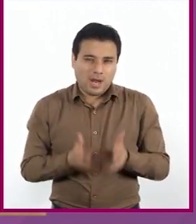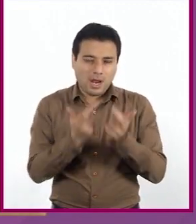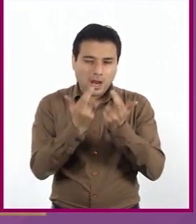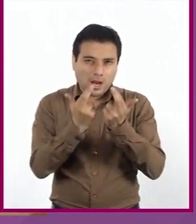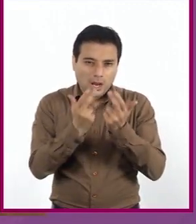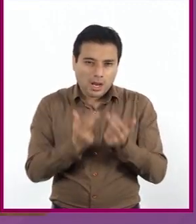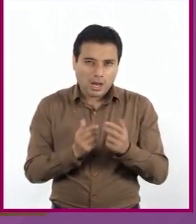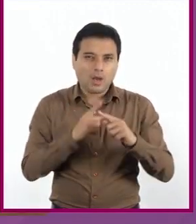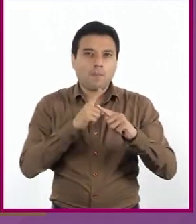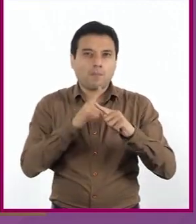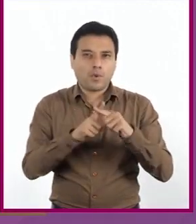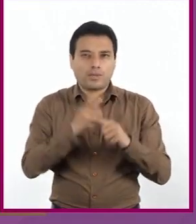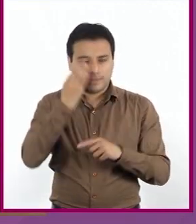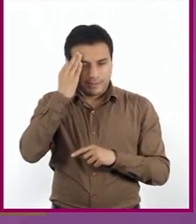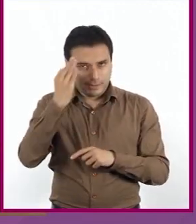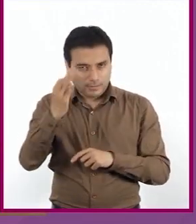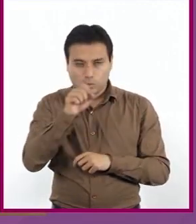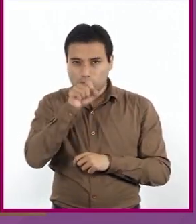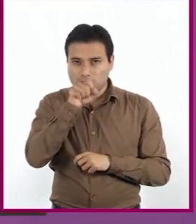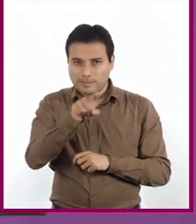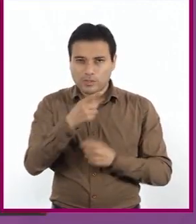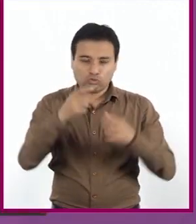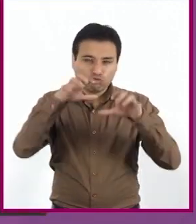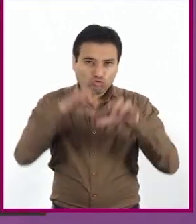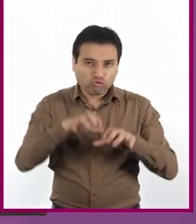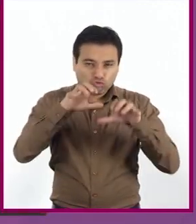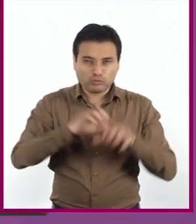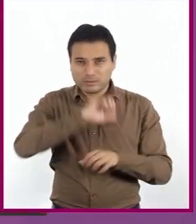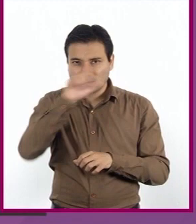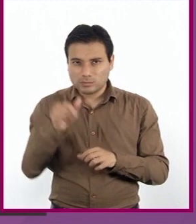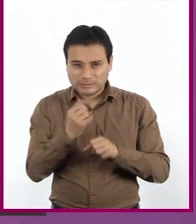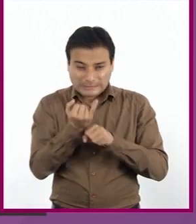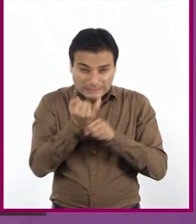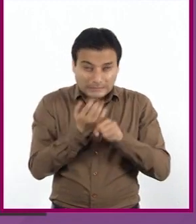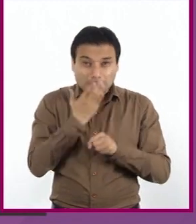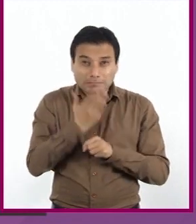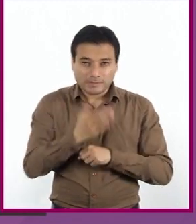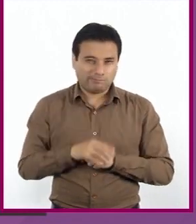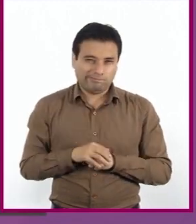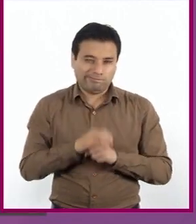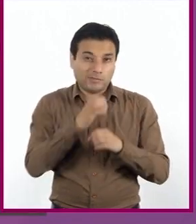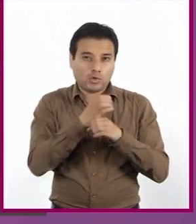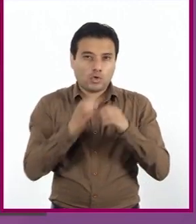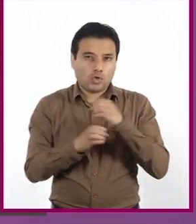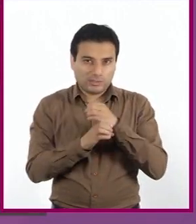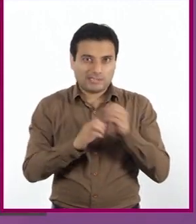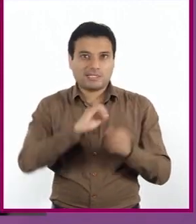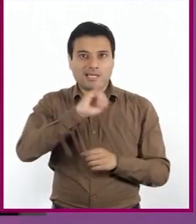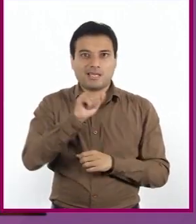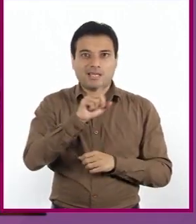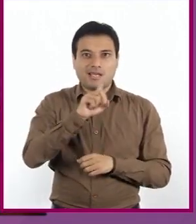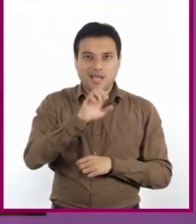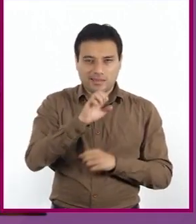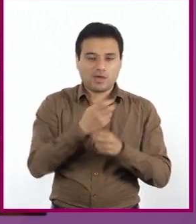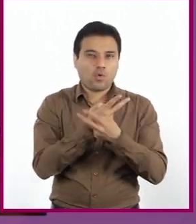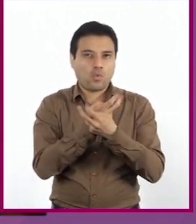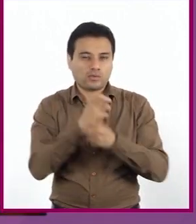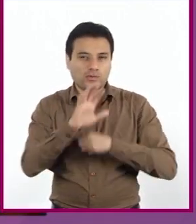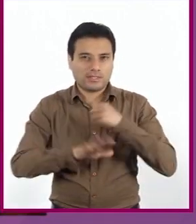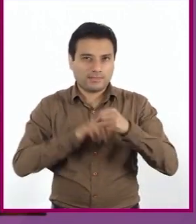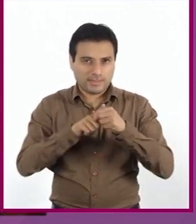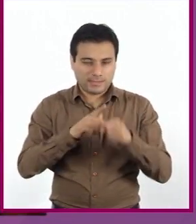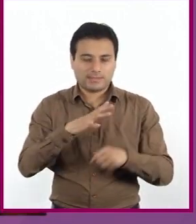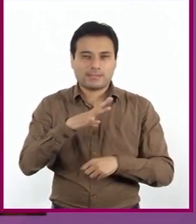y las condiciones climáticas, dificultó su registro. Sin embargo, se pudieron recuperar objetos hechos de jade y huesos de animales. Esto indica